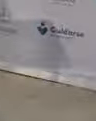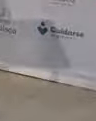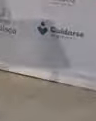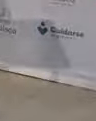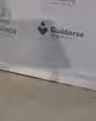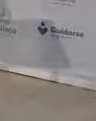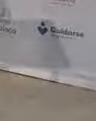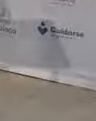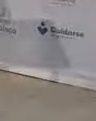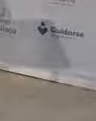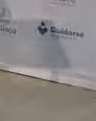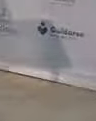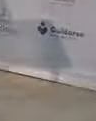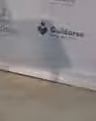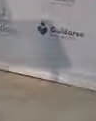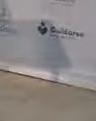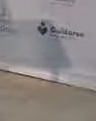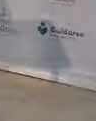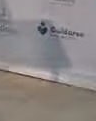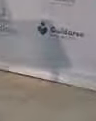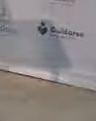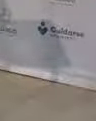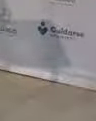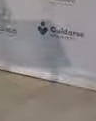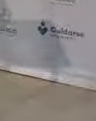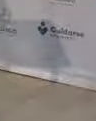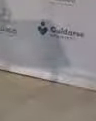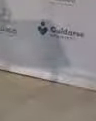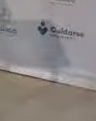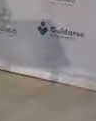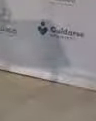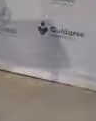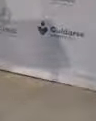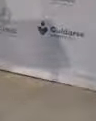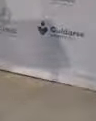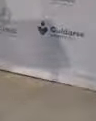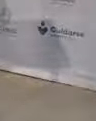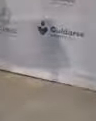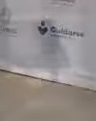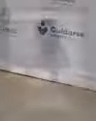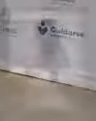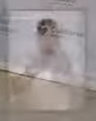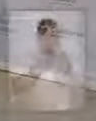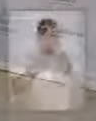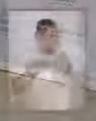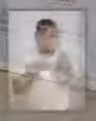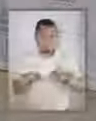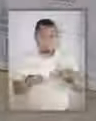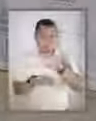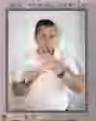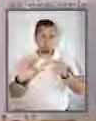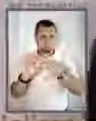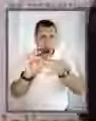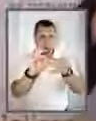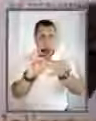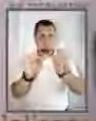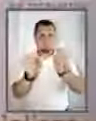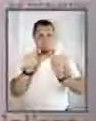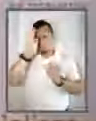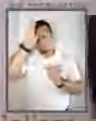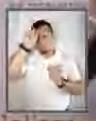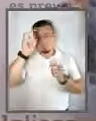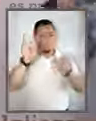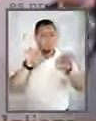las instrucciones del gobernador del Estado, todas las dependencias, cada una en el ámbito de sus atribuciones,